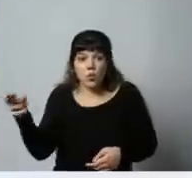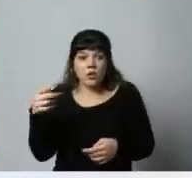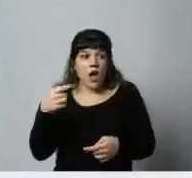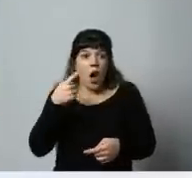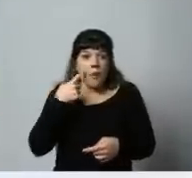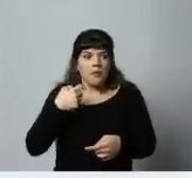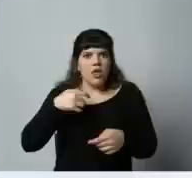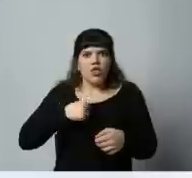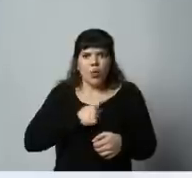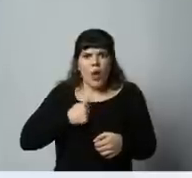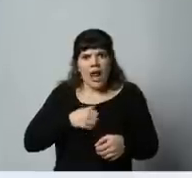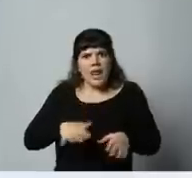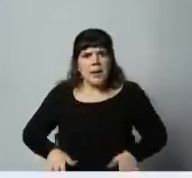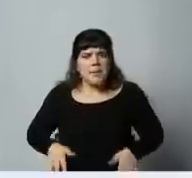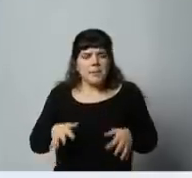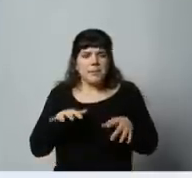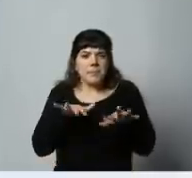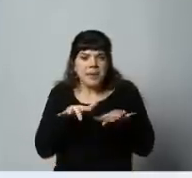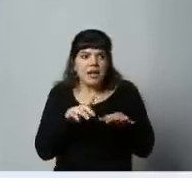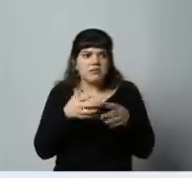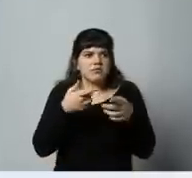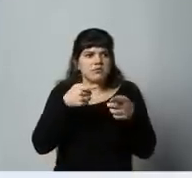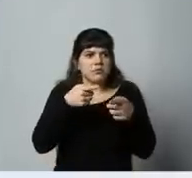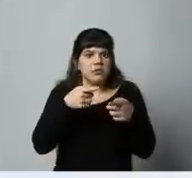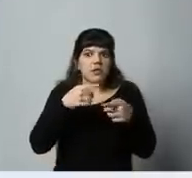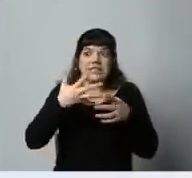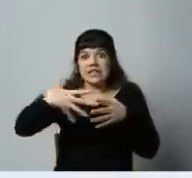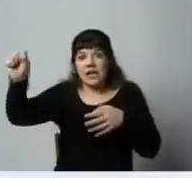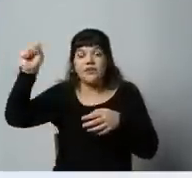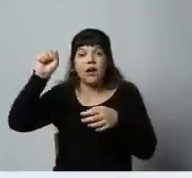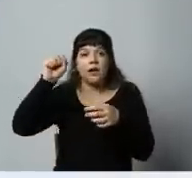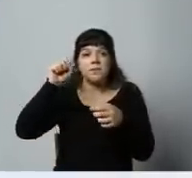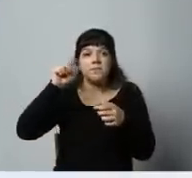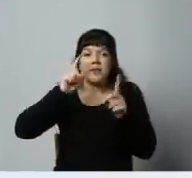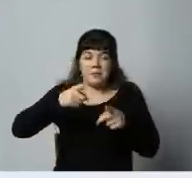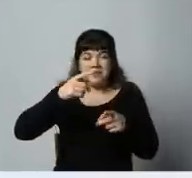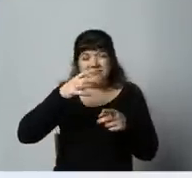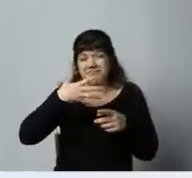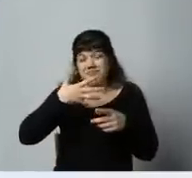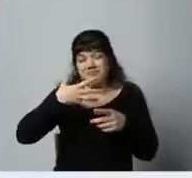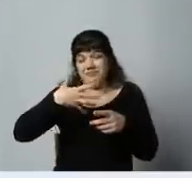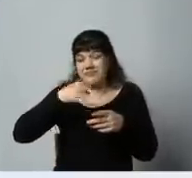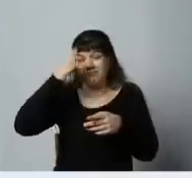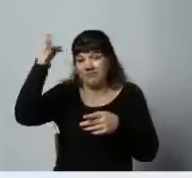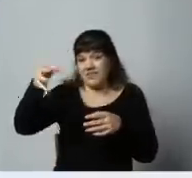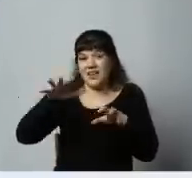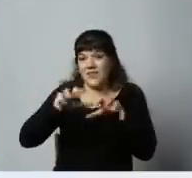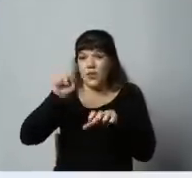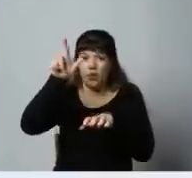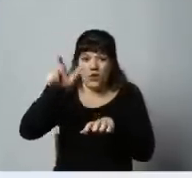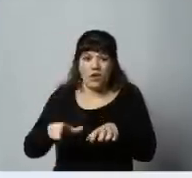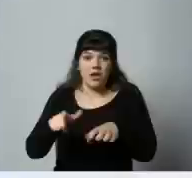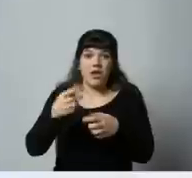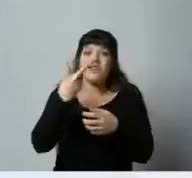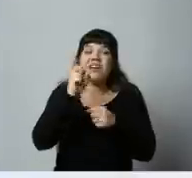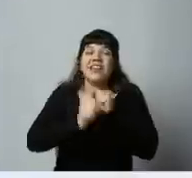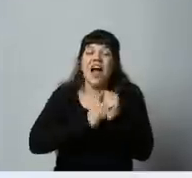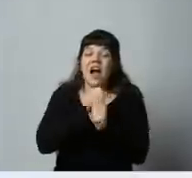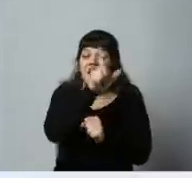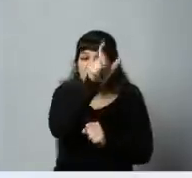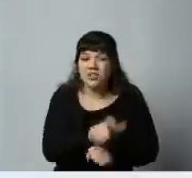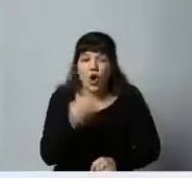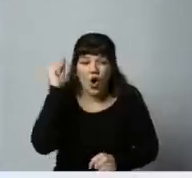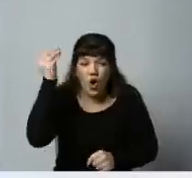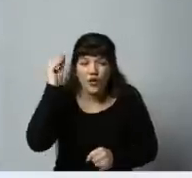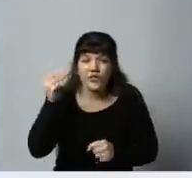sindicato y lo llevaron hasta donde vive que además vive en la miseria sin luz y sin agua un Chiquilín de 20